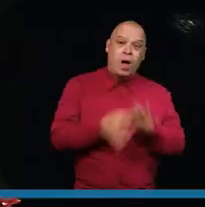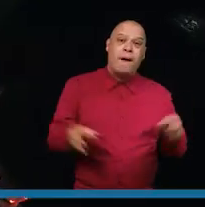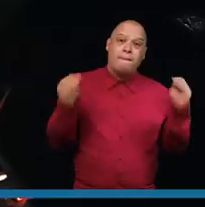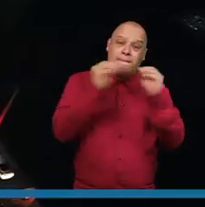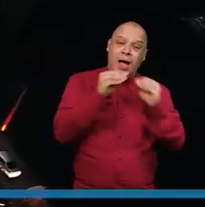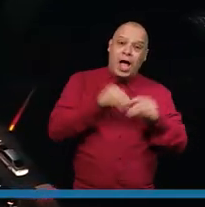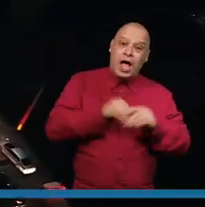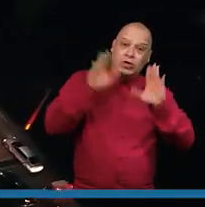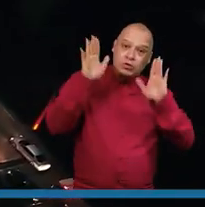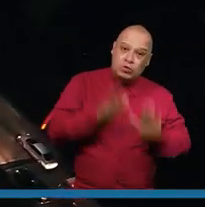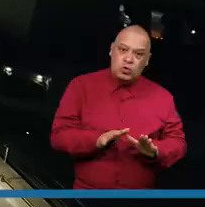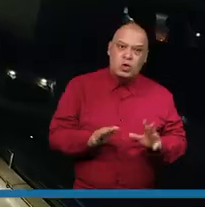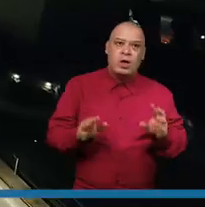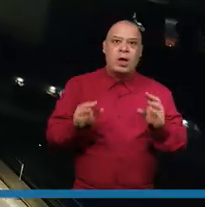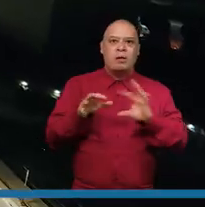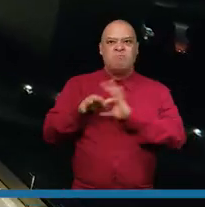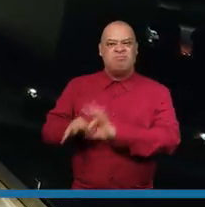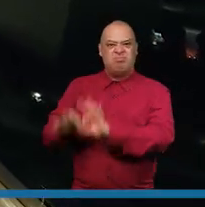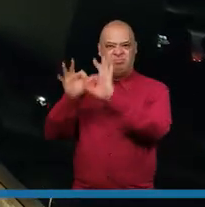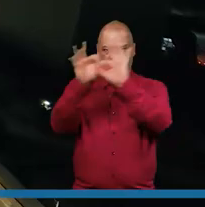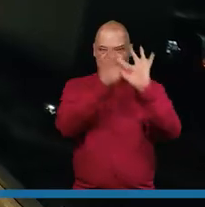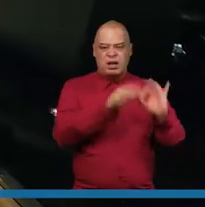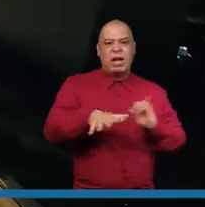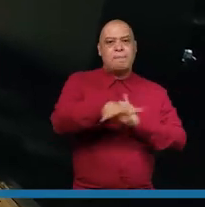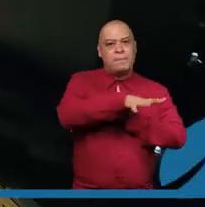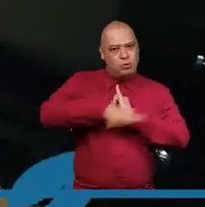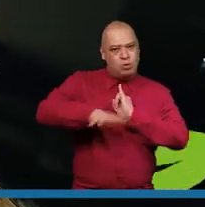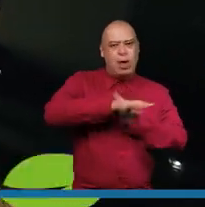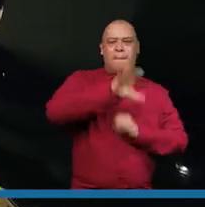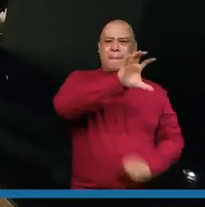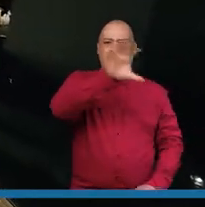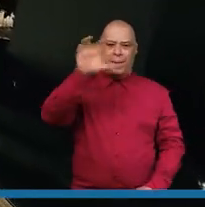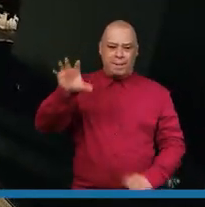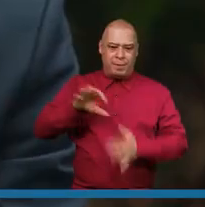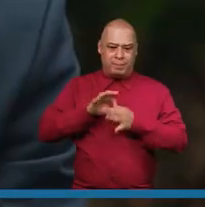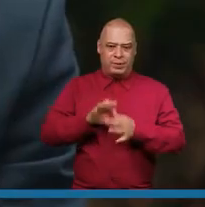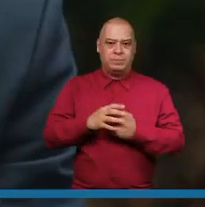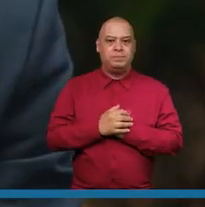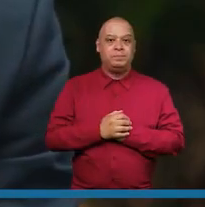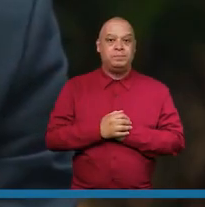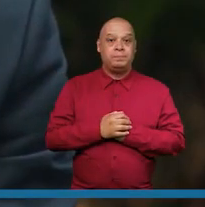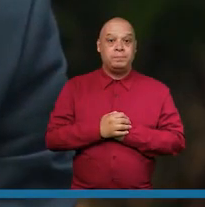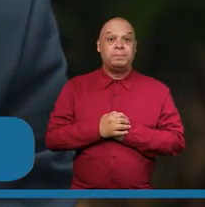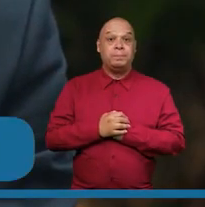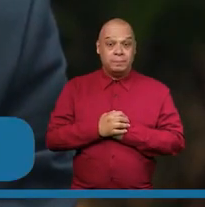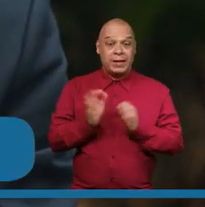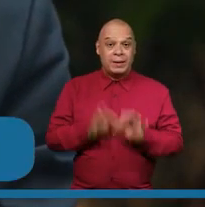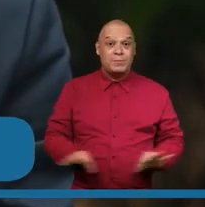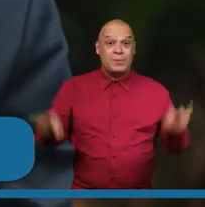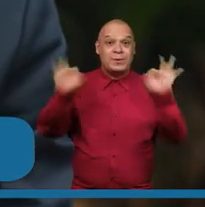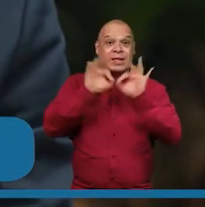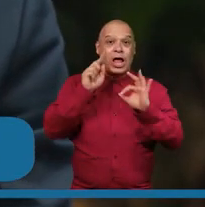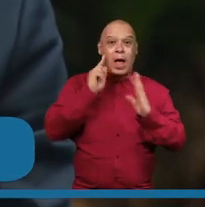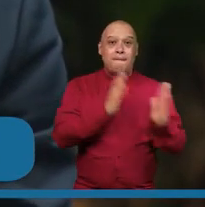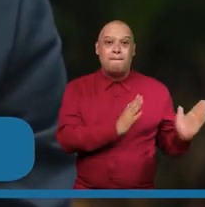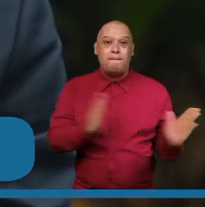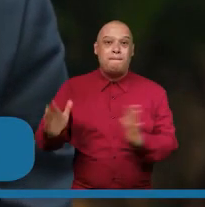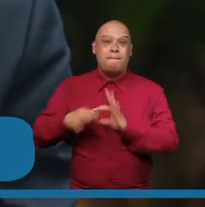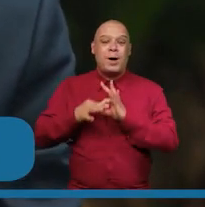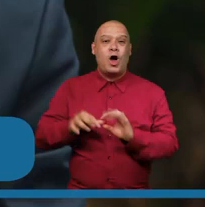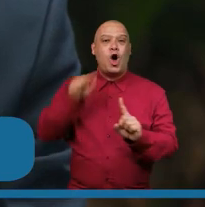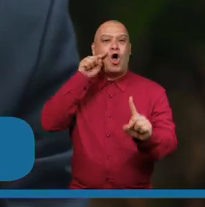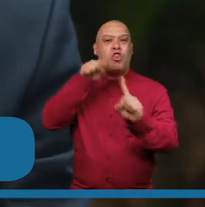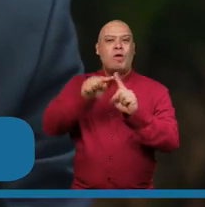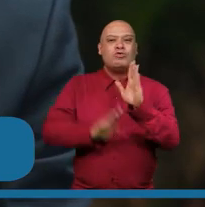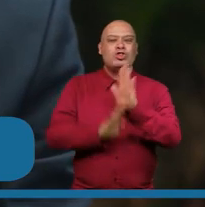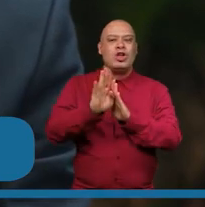promover esas redes de redes metropolitanas. He ahí la importancia de la planificación del territorio, de hablar de los